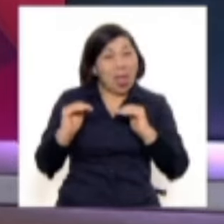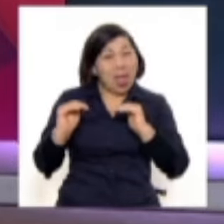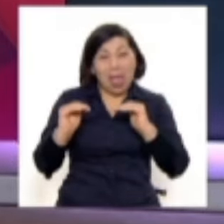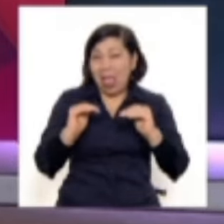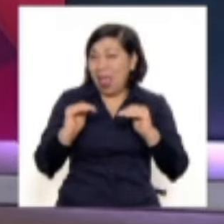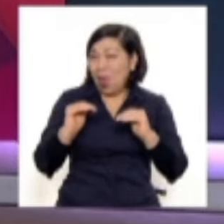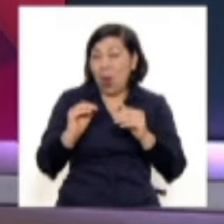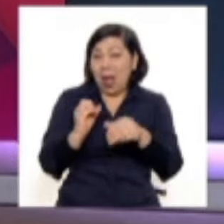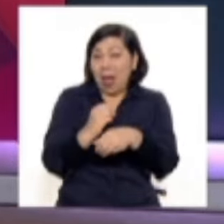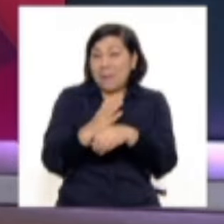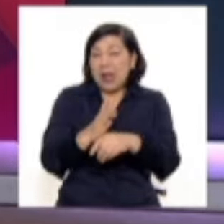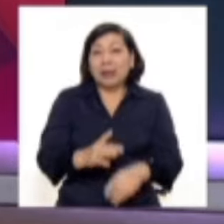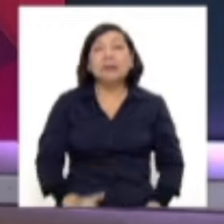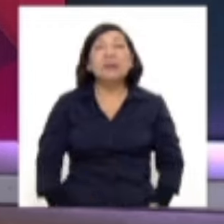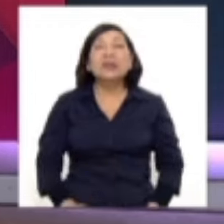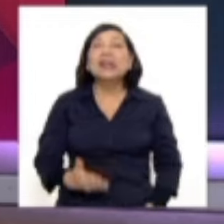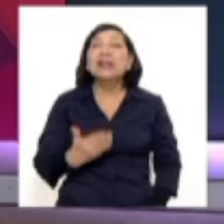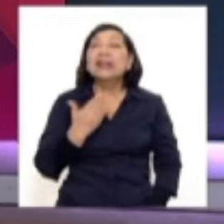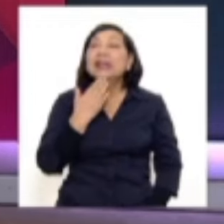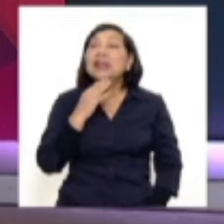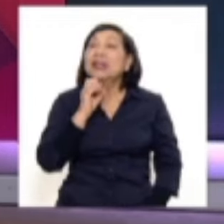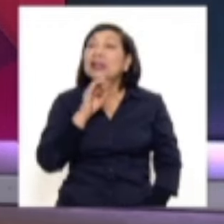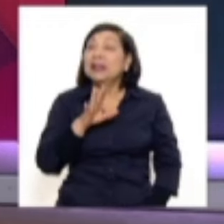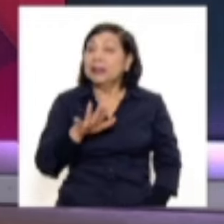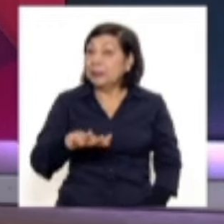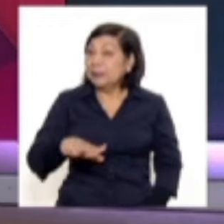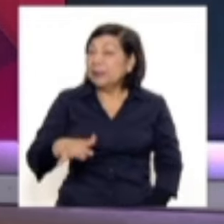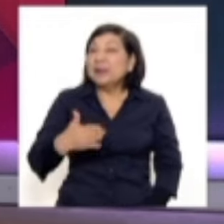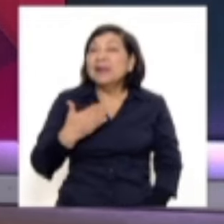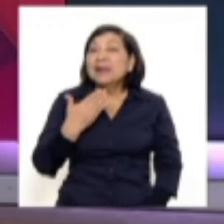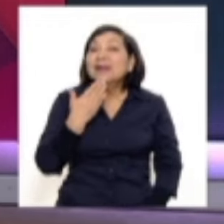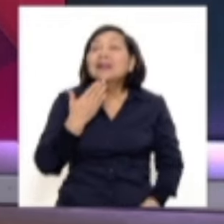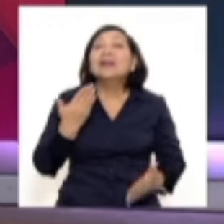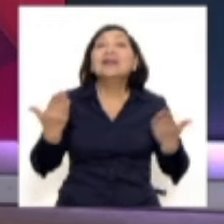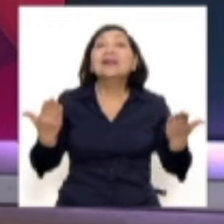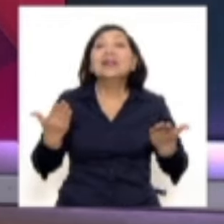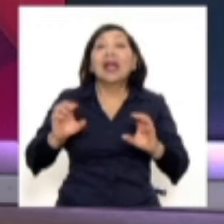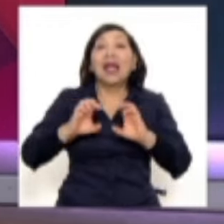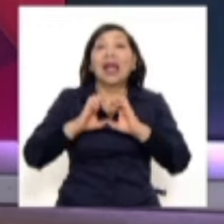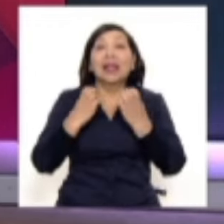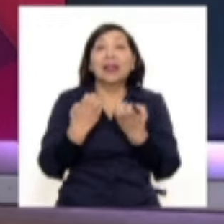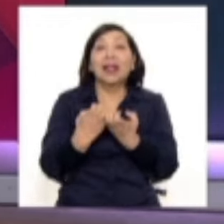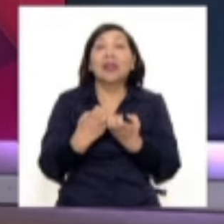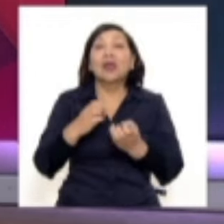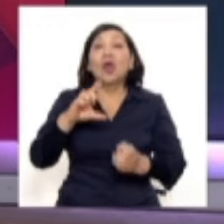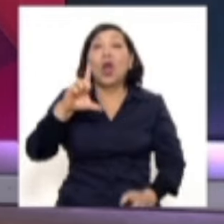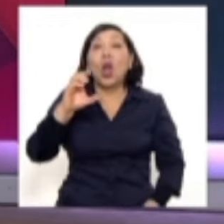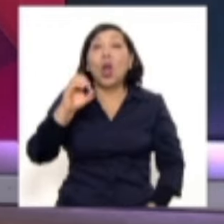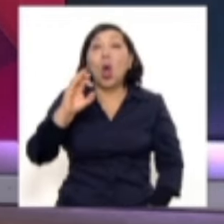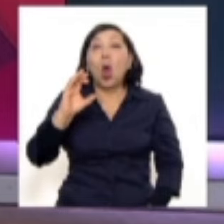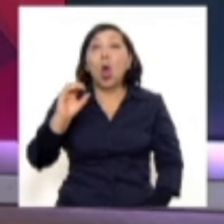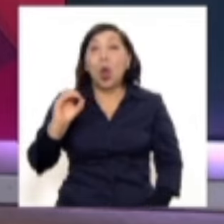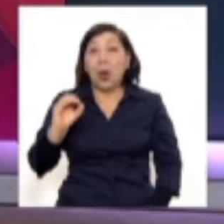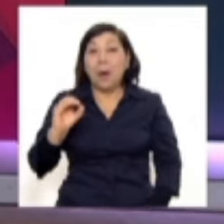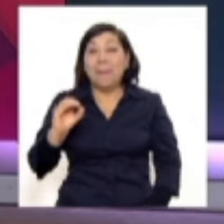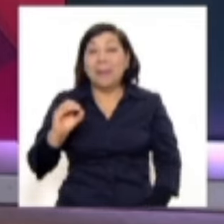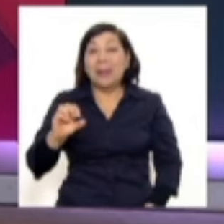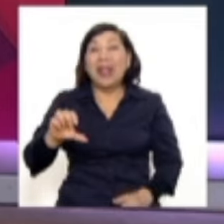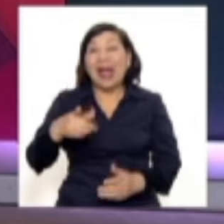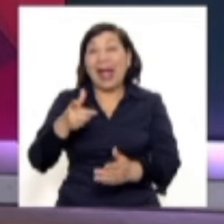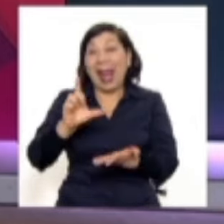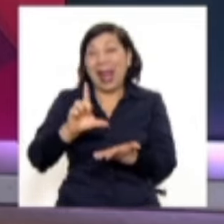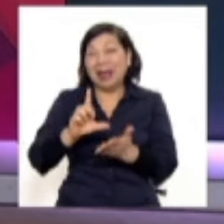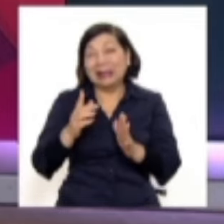y en el transcurso de la madrugada. Uno de esos, vamos a contarles a nuestro público, ha sido el Estadio Lolo Fernández, los exteriores principalmente,